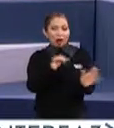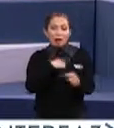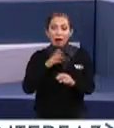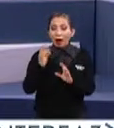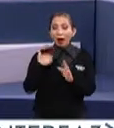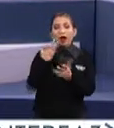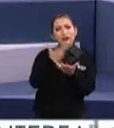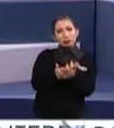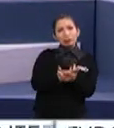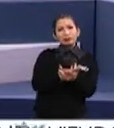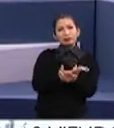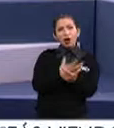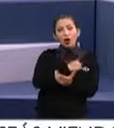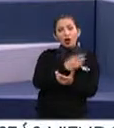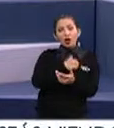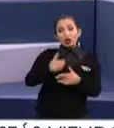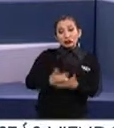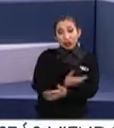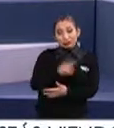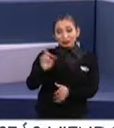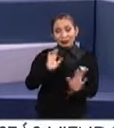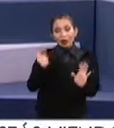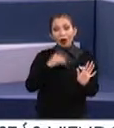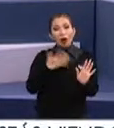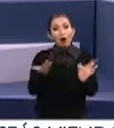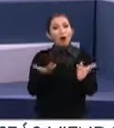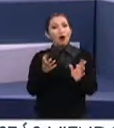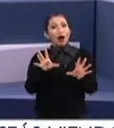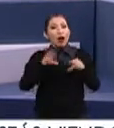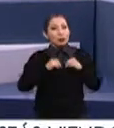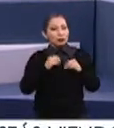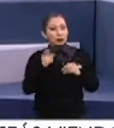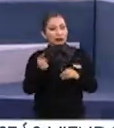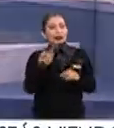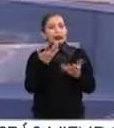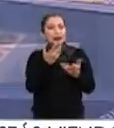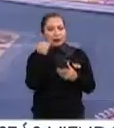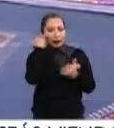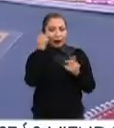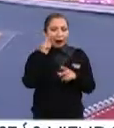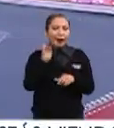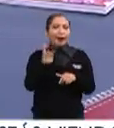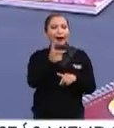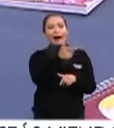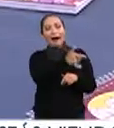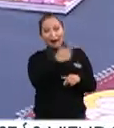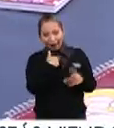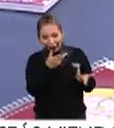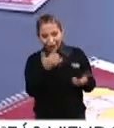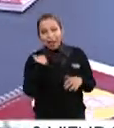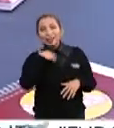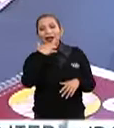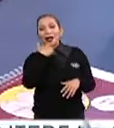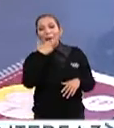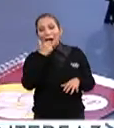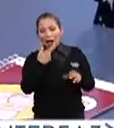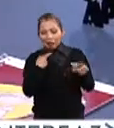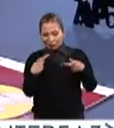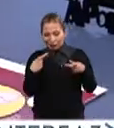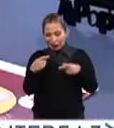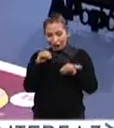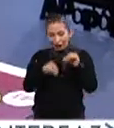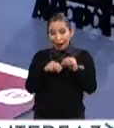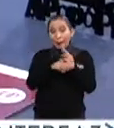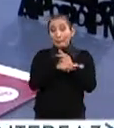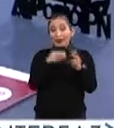manera inmediata al nacimiento de las hijas o los hijos, o en caso de una adopción. ¿Qué hicimos? Pues hemos estado implementando una serie de estrategias.